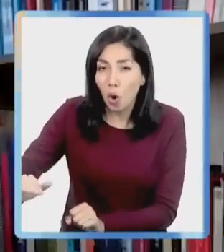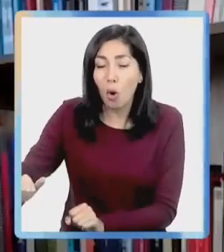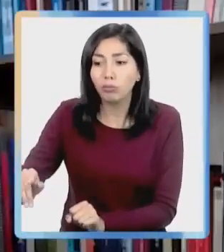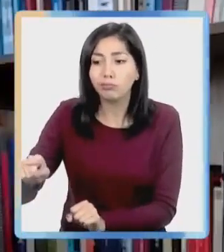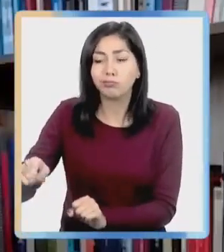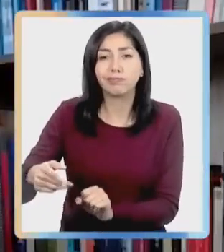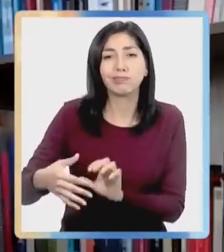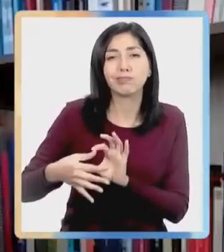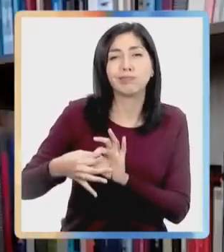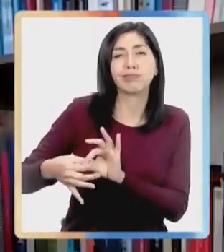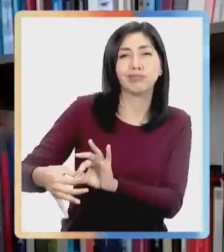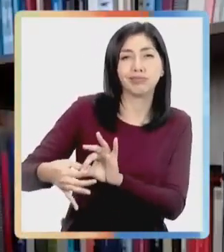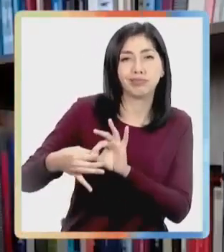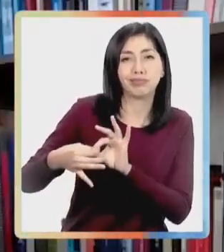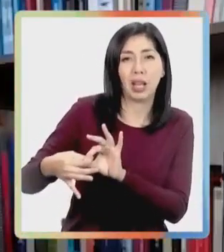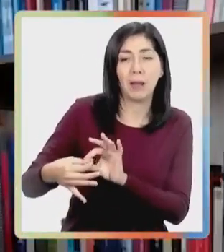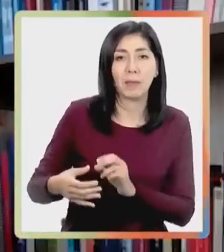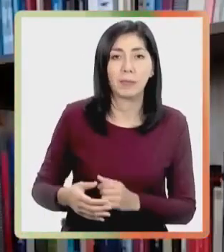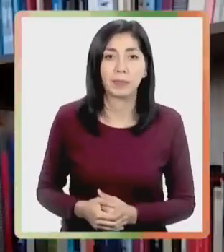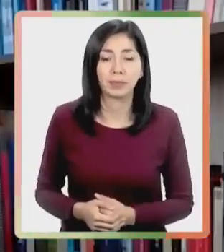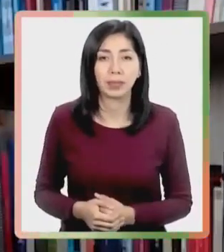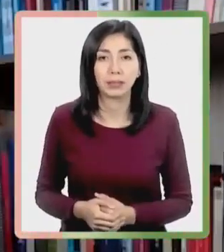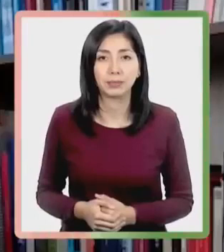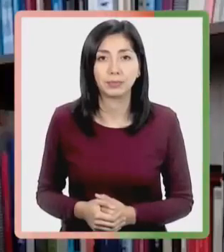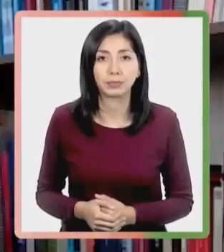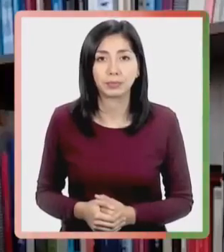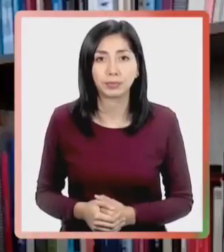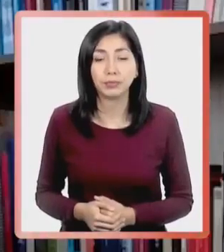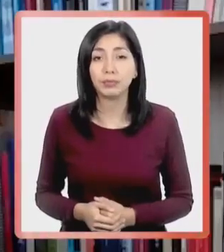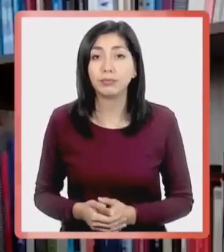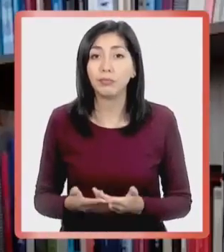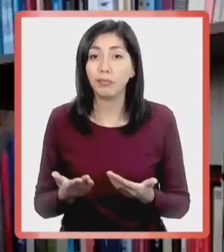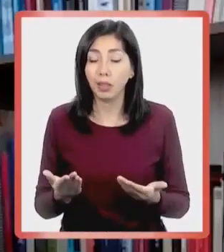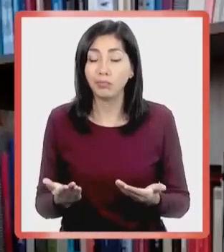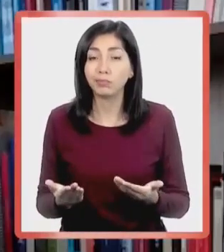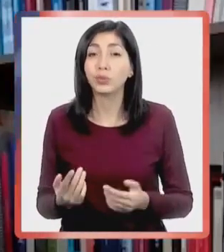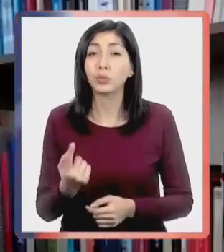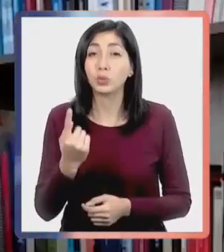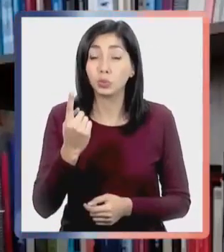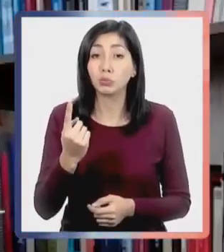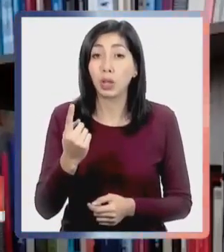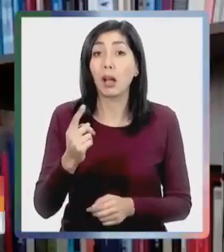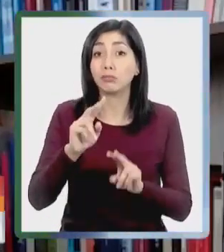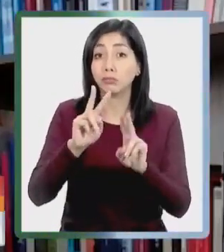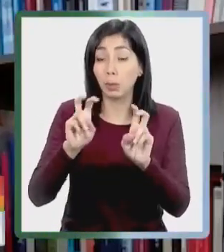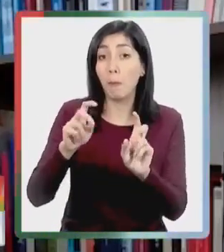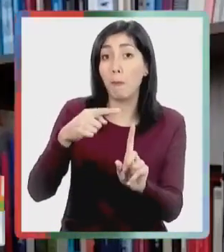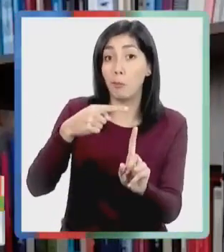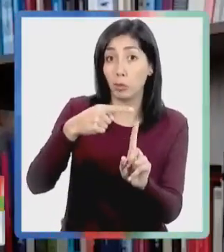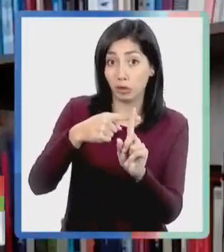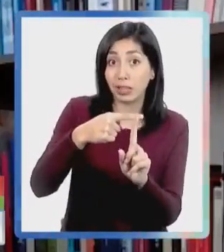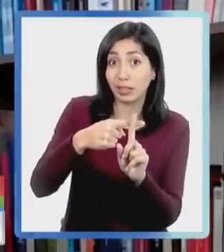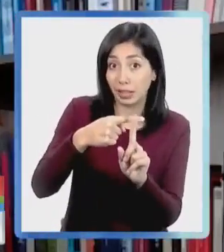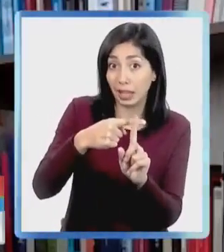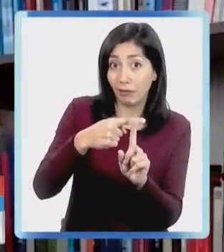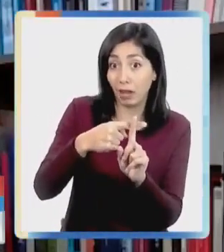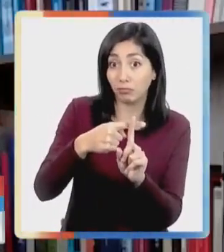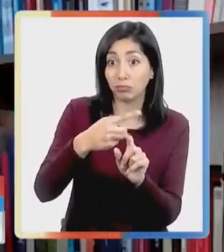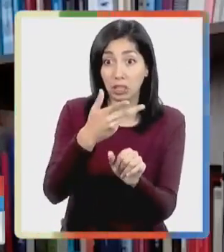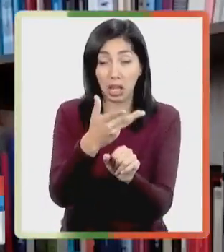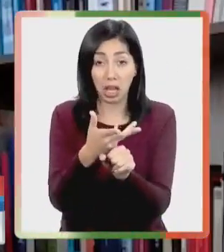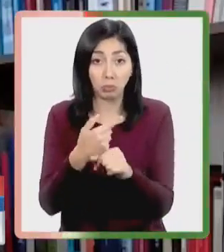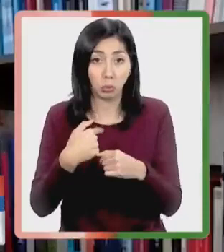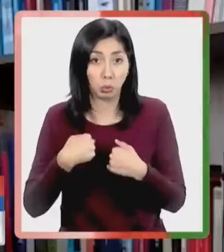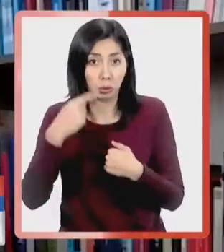nuestros principales aliados. Y de hecho, una de las externalidades, de las consecuencias positivas que nosotros estimamos que va a haber,